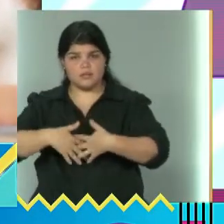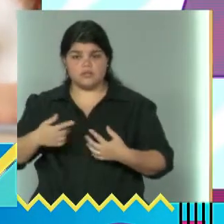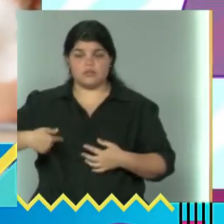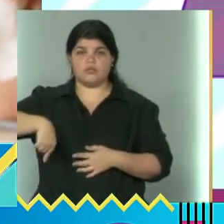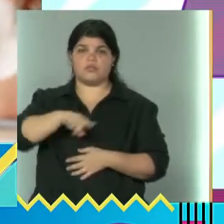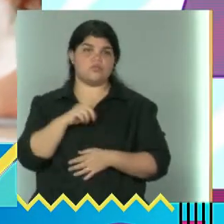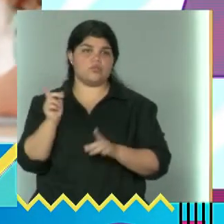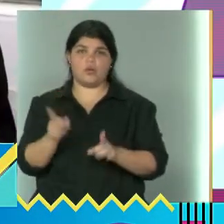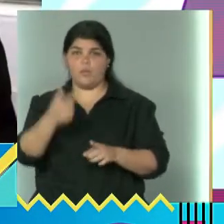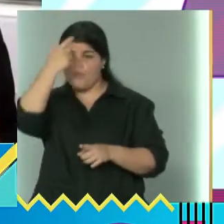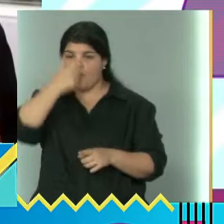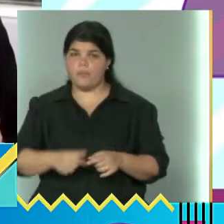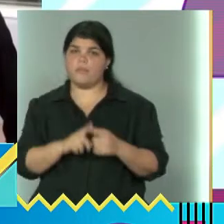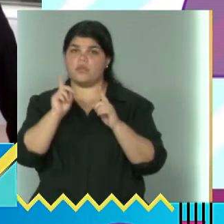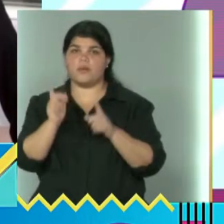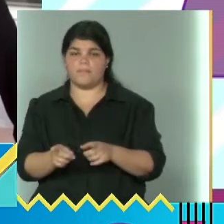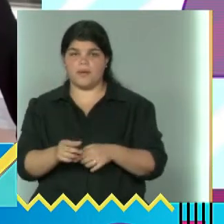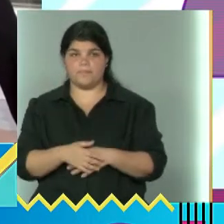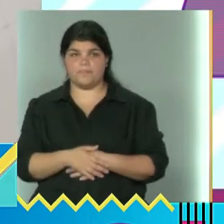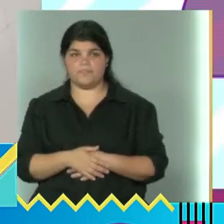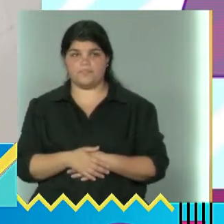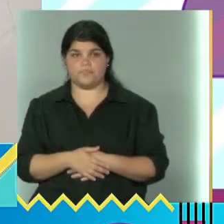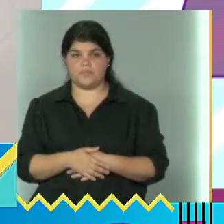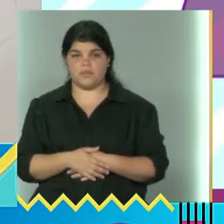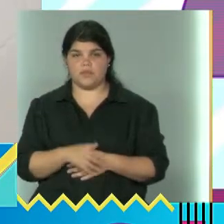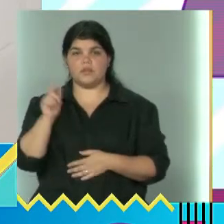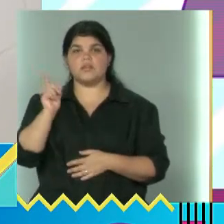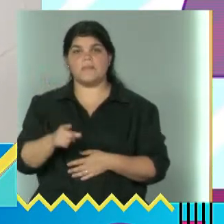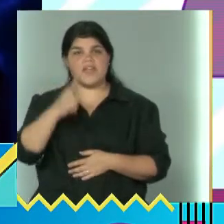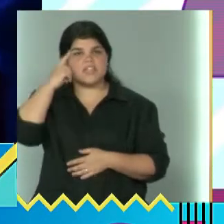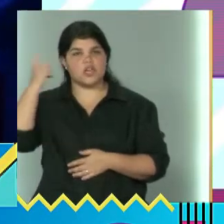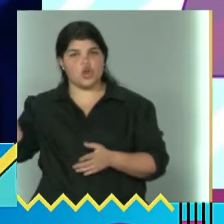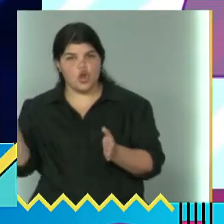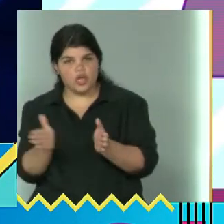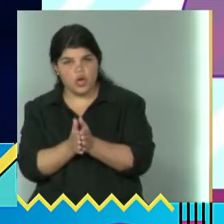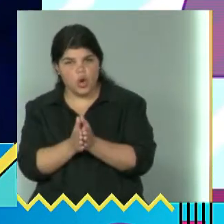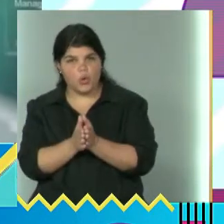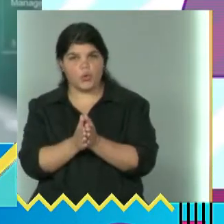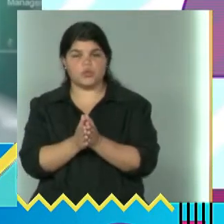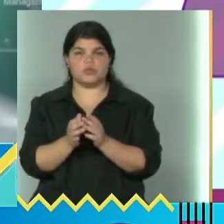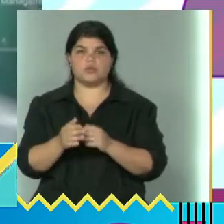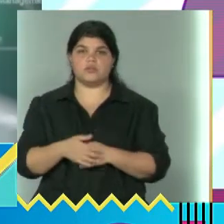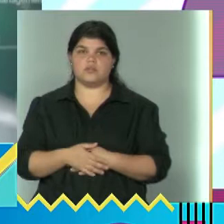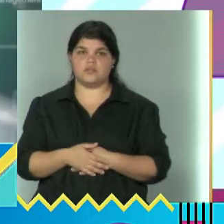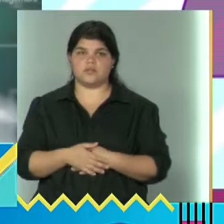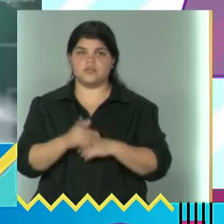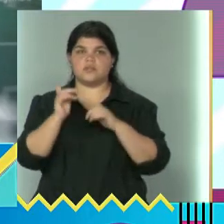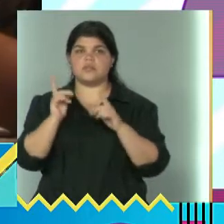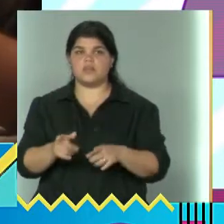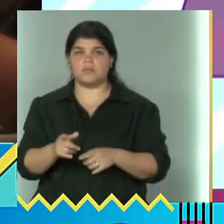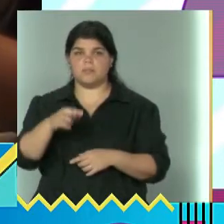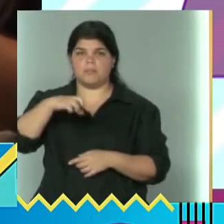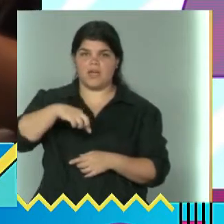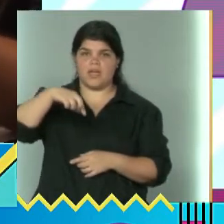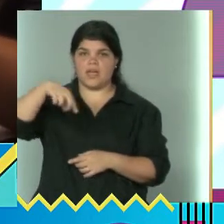del ontológico, en algún momento transitamos juntos con el coaching psicológico, hemos trabajado con PNL